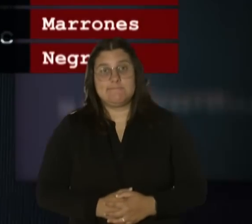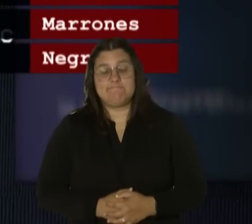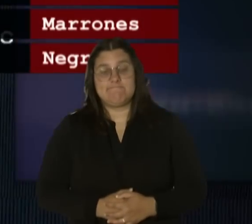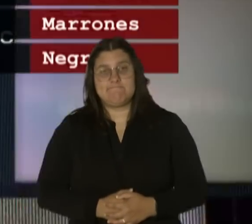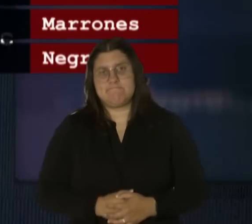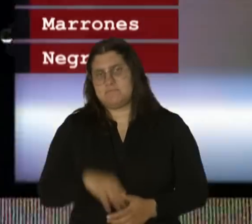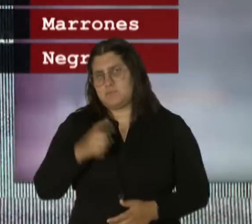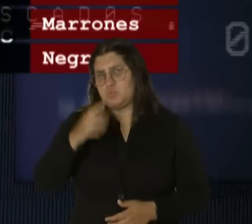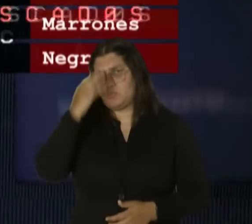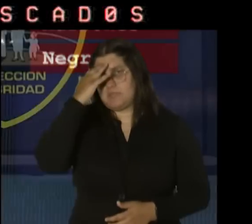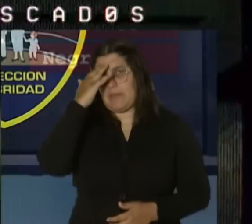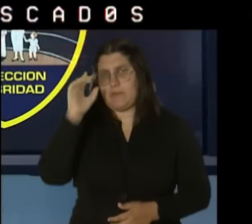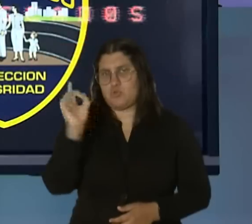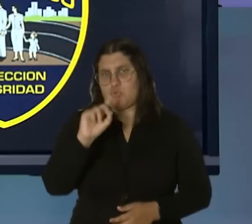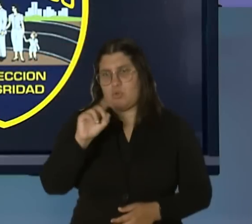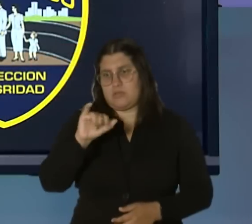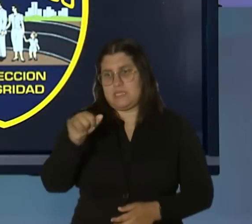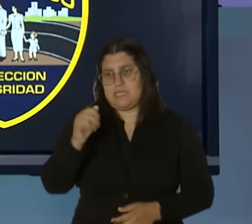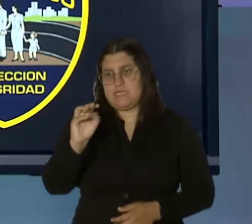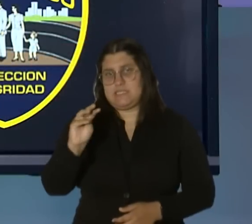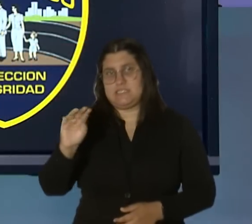Si usted sabe dónde se encuentra Jimmy,